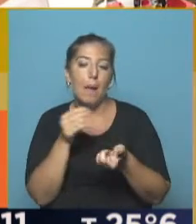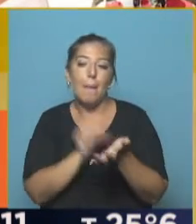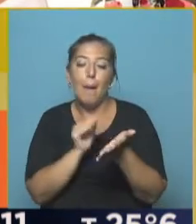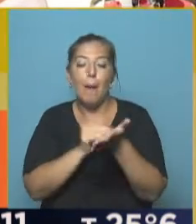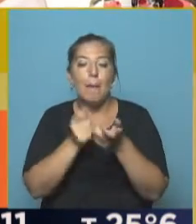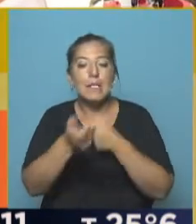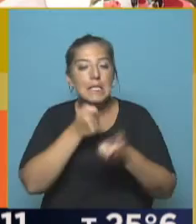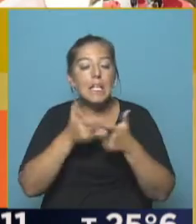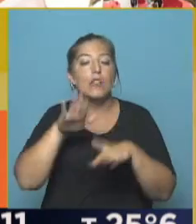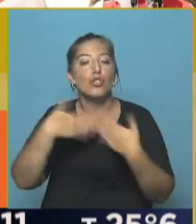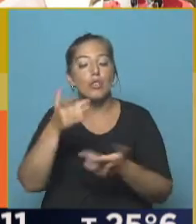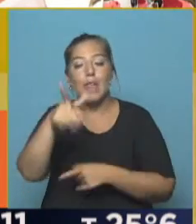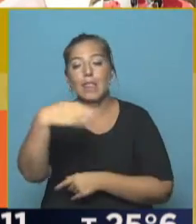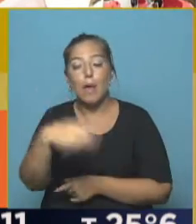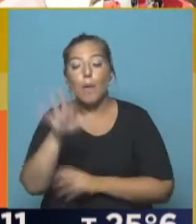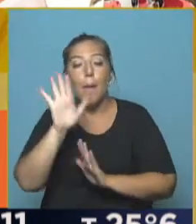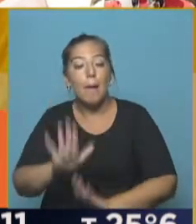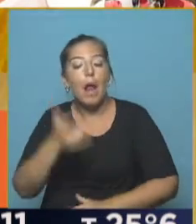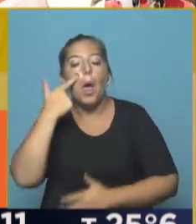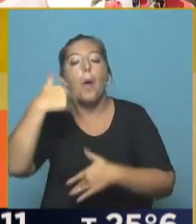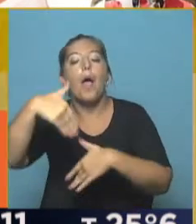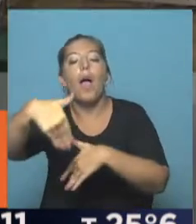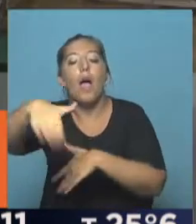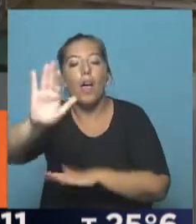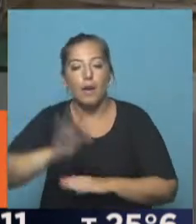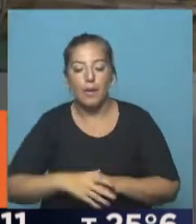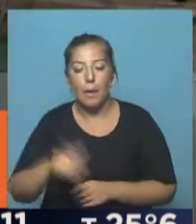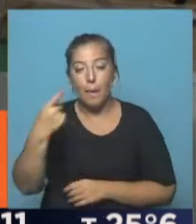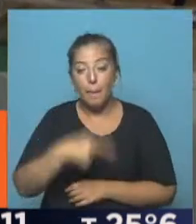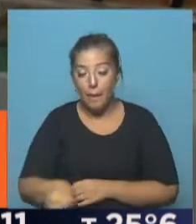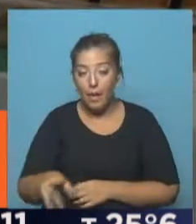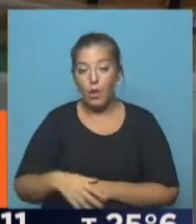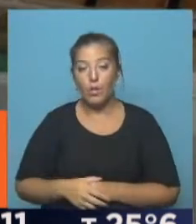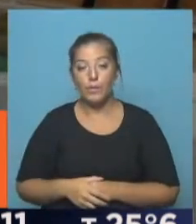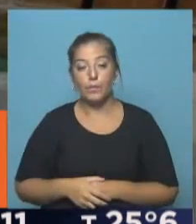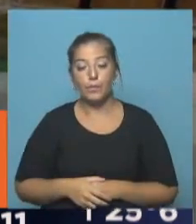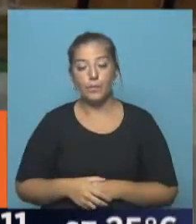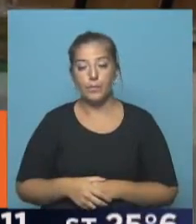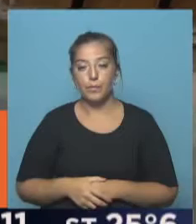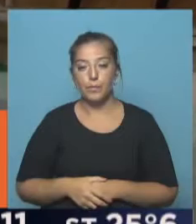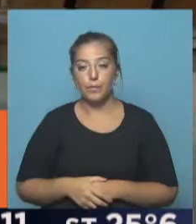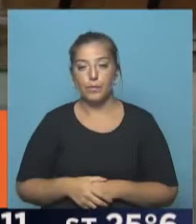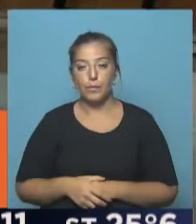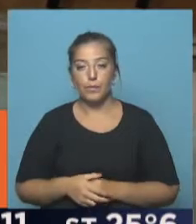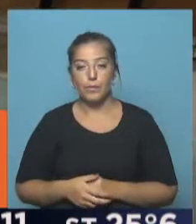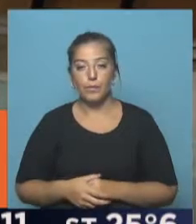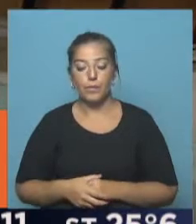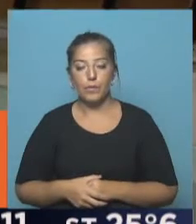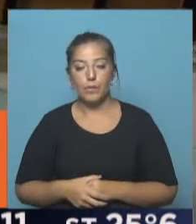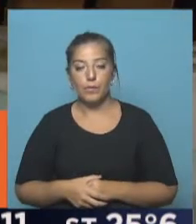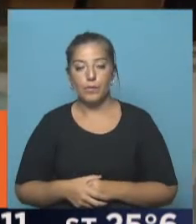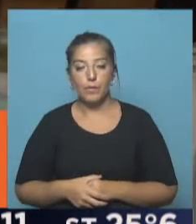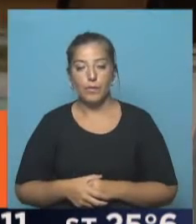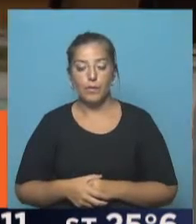tal que me parece que vamos a tener que esperar y ver cómo evoluciona. Pero evidentemente la presencia o el accionar